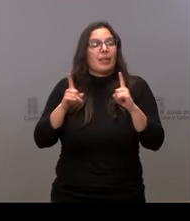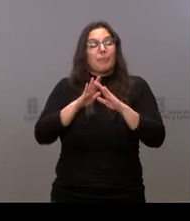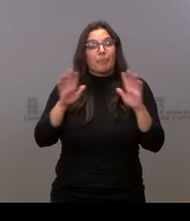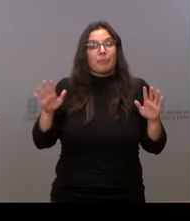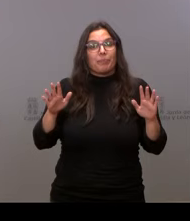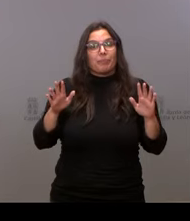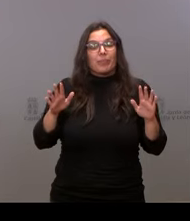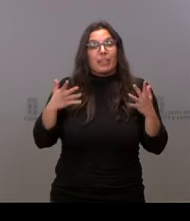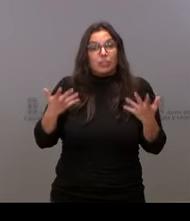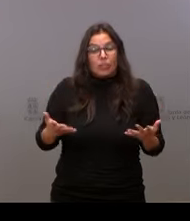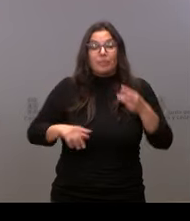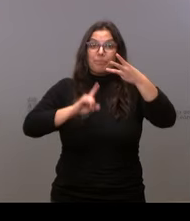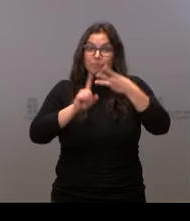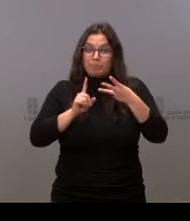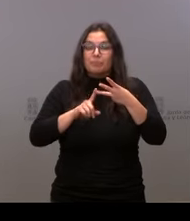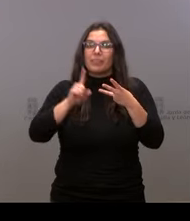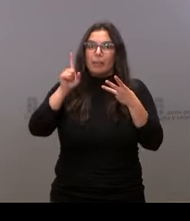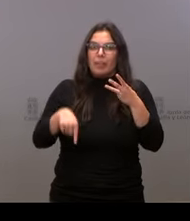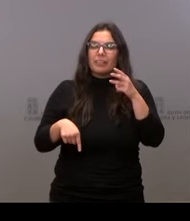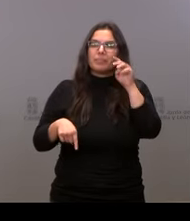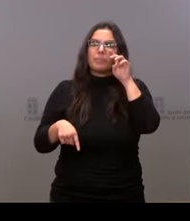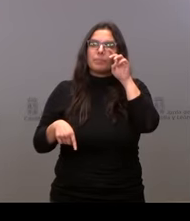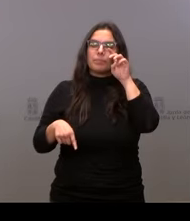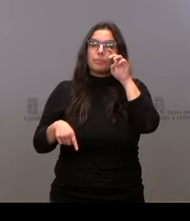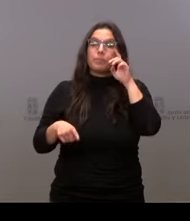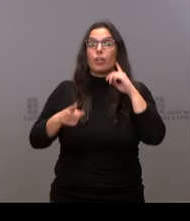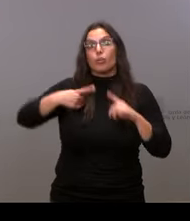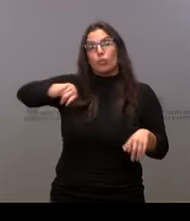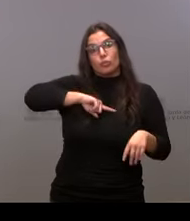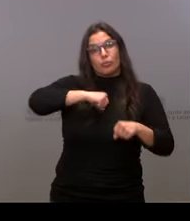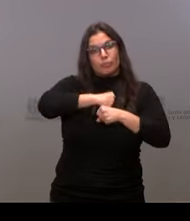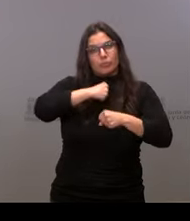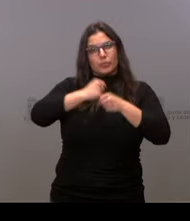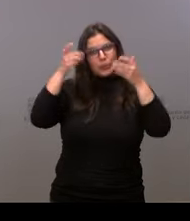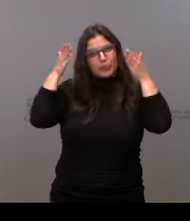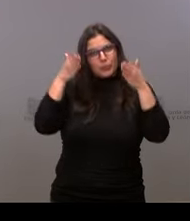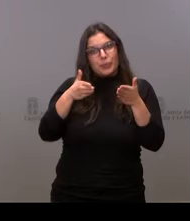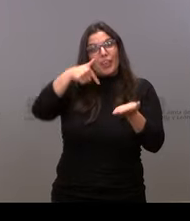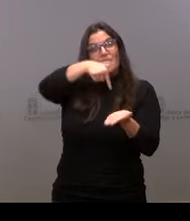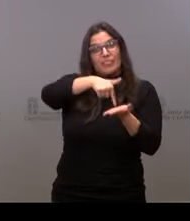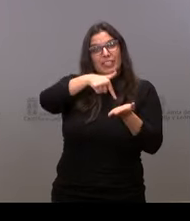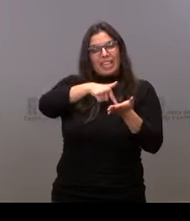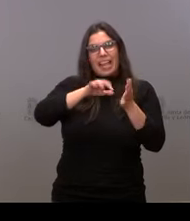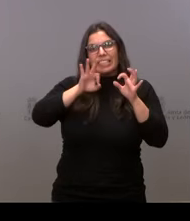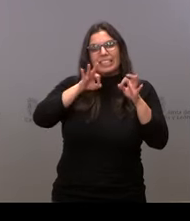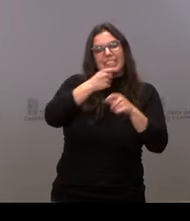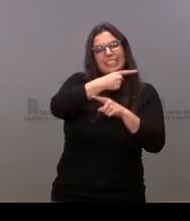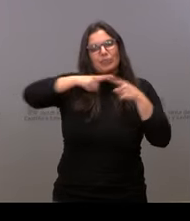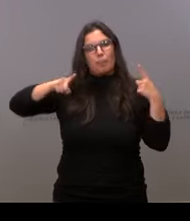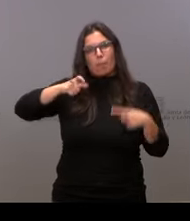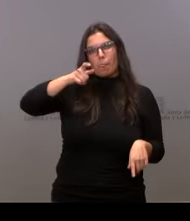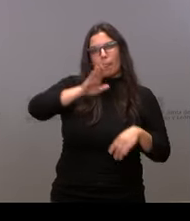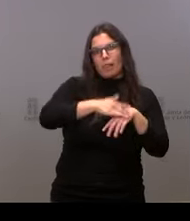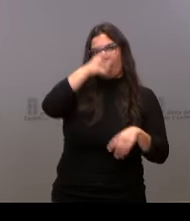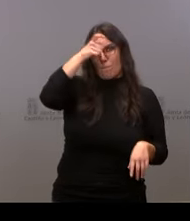si lo entiendo y en tercer lugar también nosotros estamos trabajando en una fiscalidad rural diferenciada para